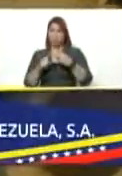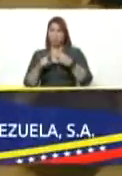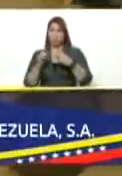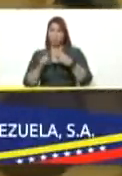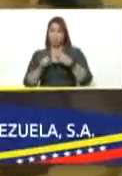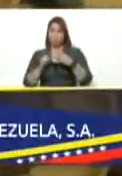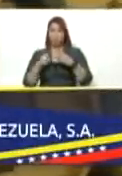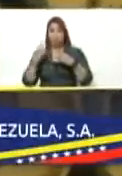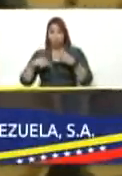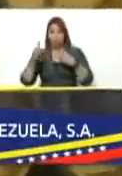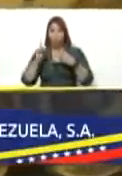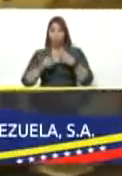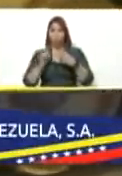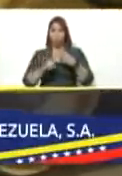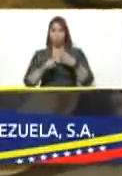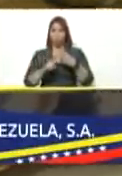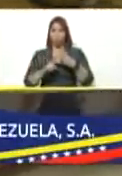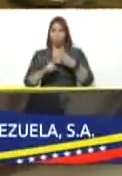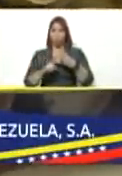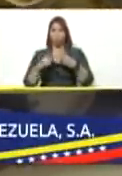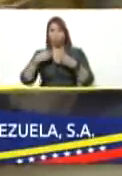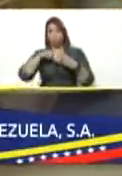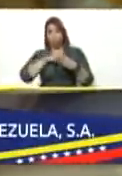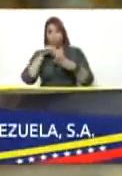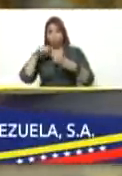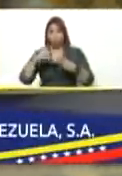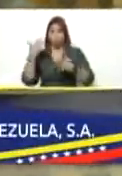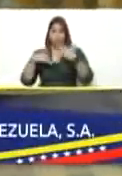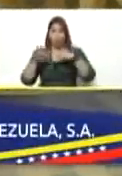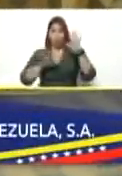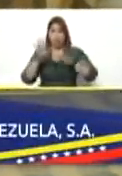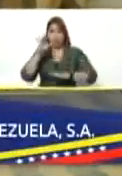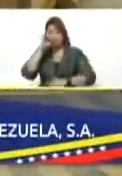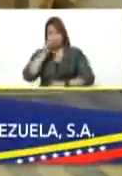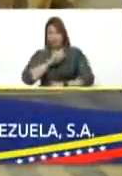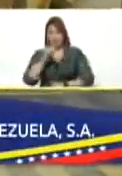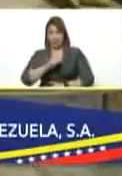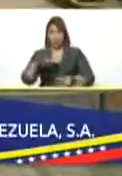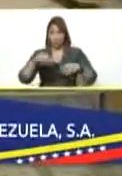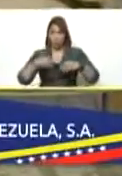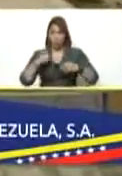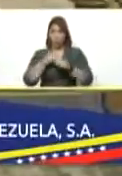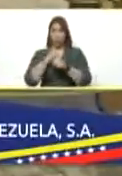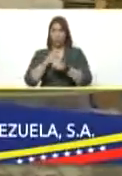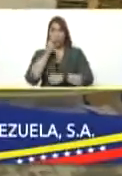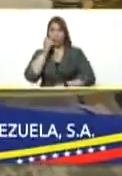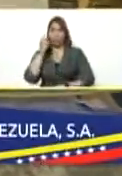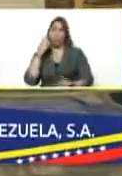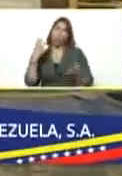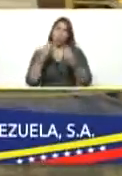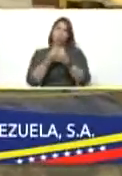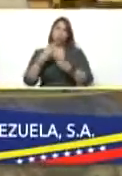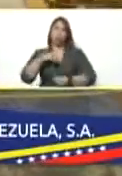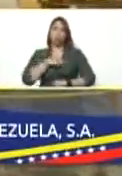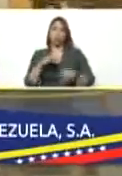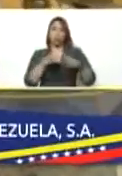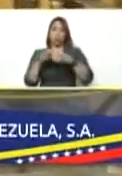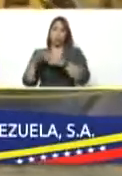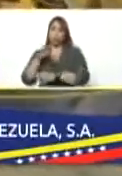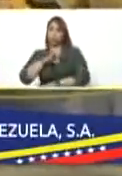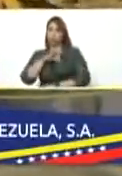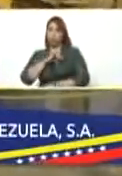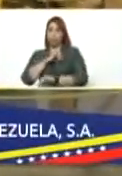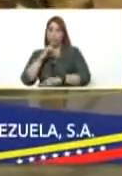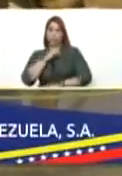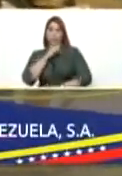Ramón Rivero. Bueno, aquí estamos, hace 15 meses tomamos la clase obrera conjuntamente con nuestras organizaciones sociales,